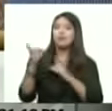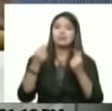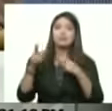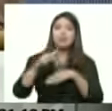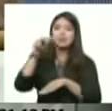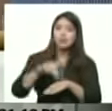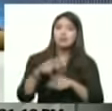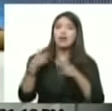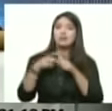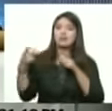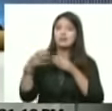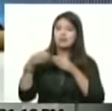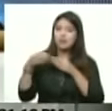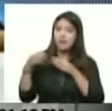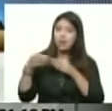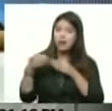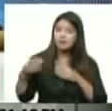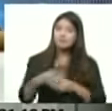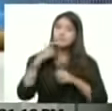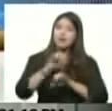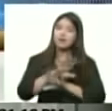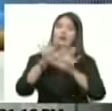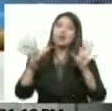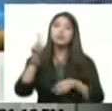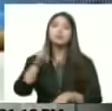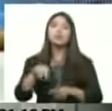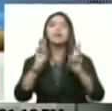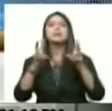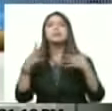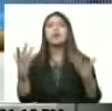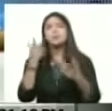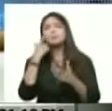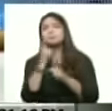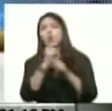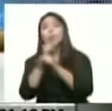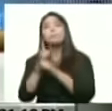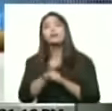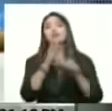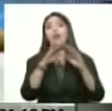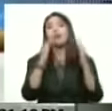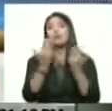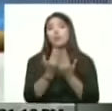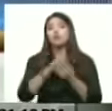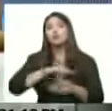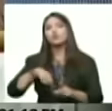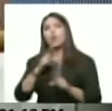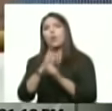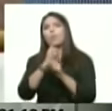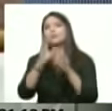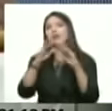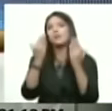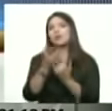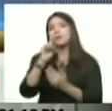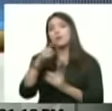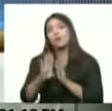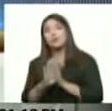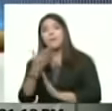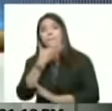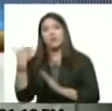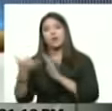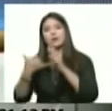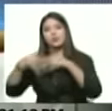divisas, y por supuesto también es el tema de competir en el mundo, y en la medida que uno compite en el mundo, uno también se hace mejor como